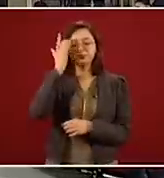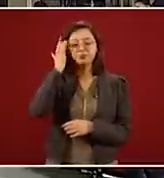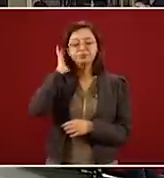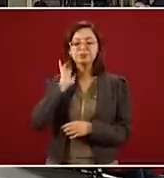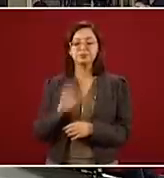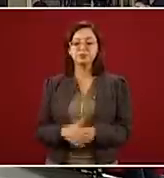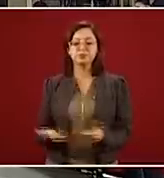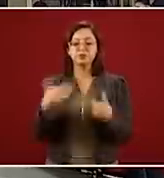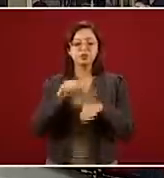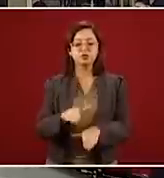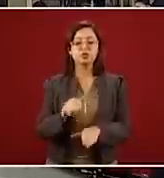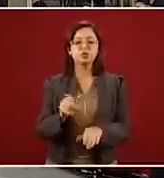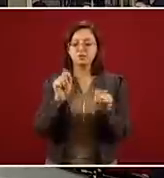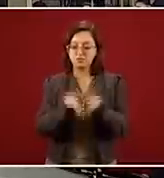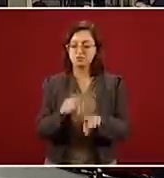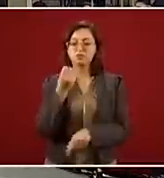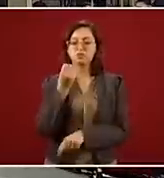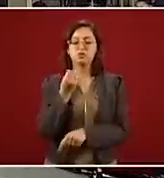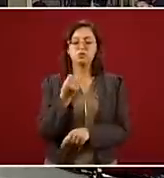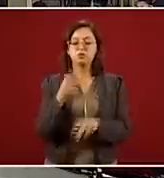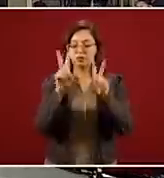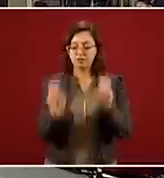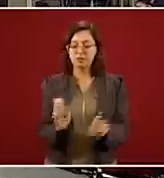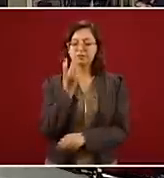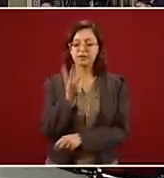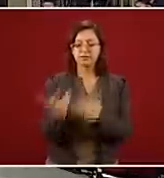Sobre el tema, tres preguntas. Tres.